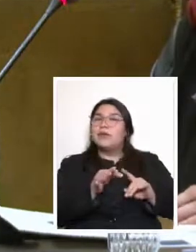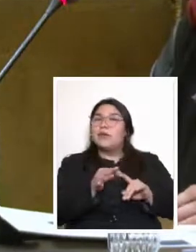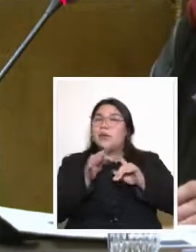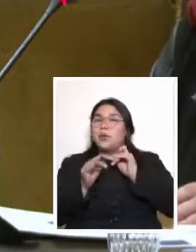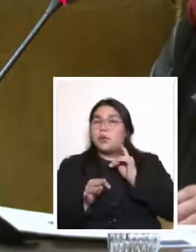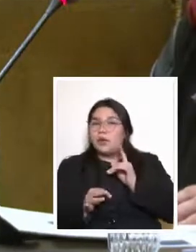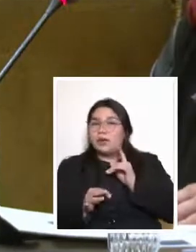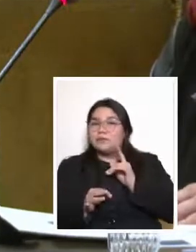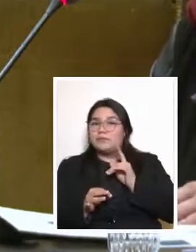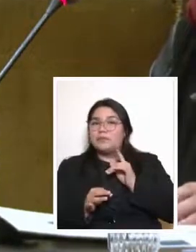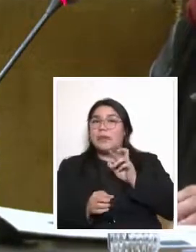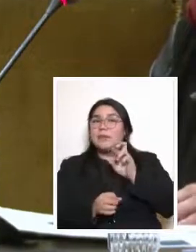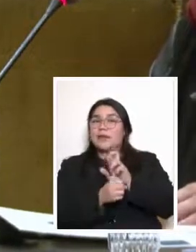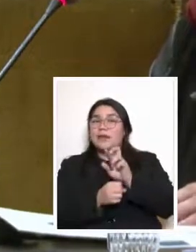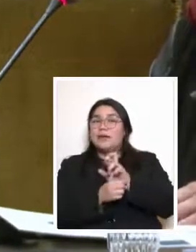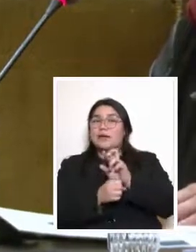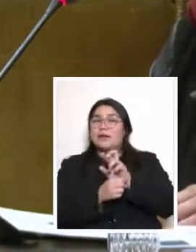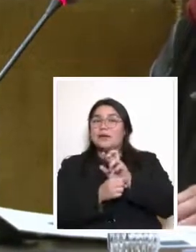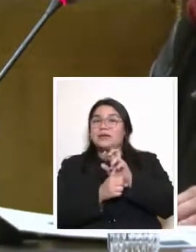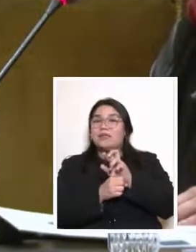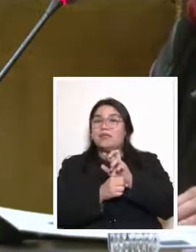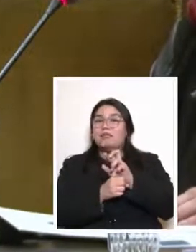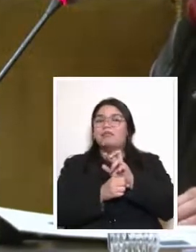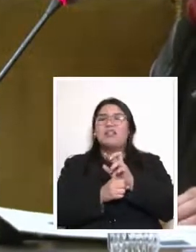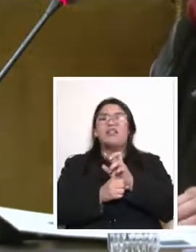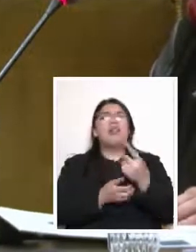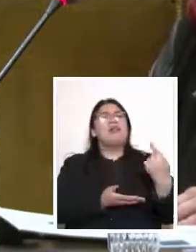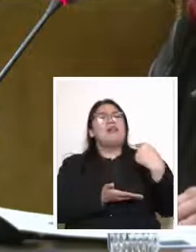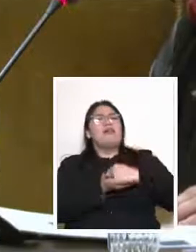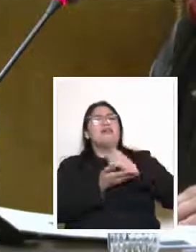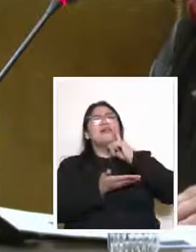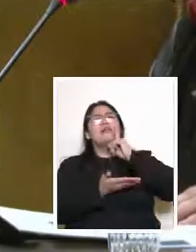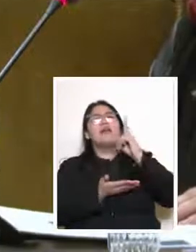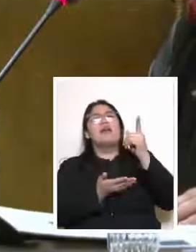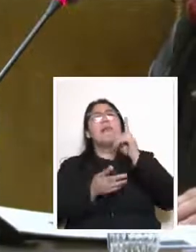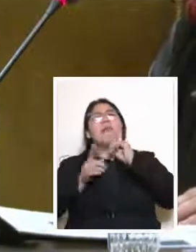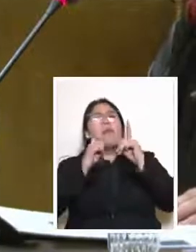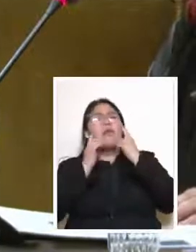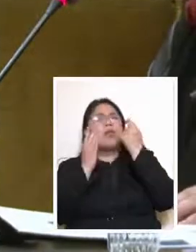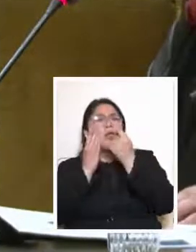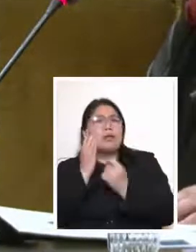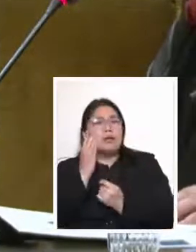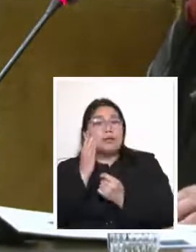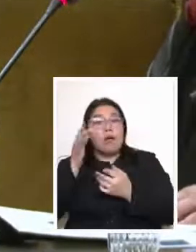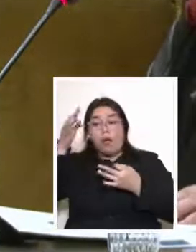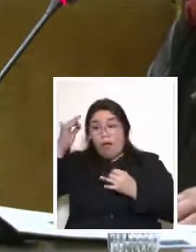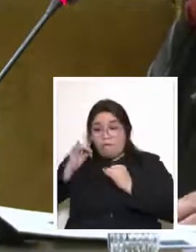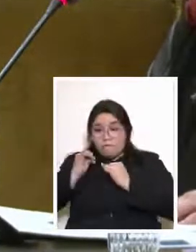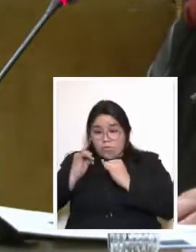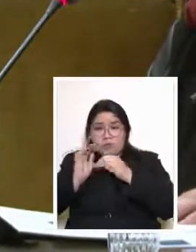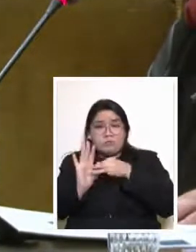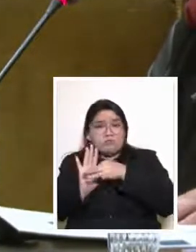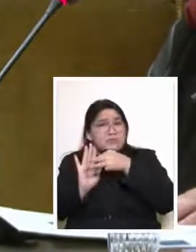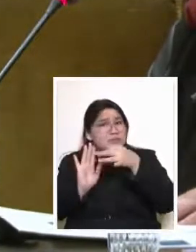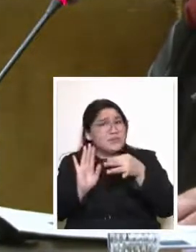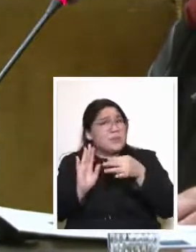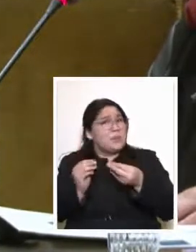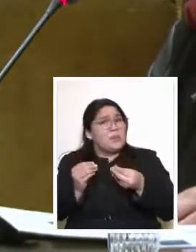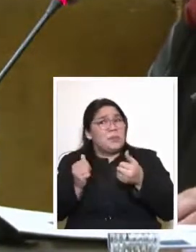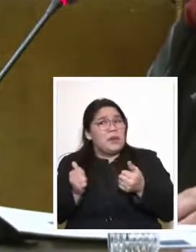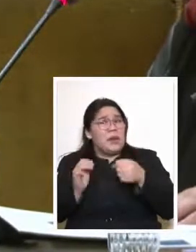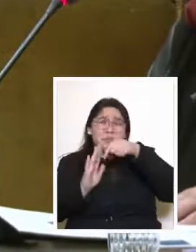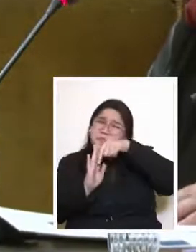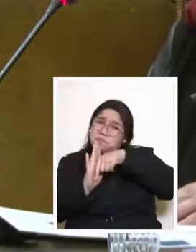educación, la pedagogía, de ser gobernada por las pruebas estandarizadas. De nuevo, el informe es muy rico en eso, se mete en harto